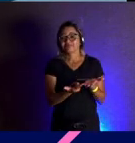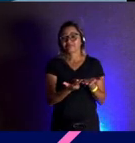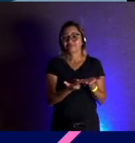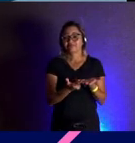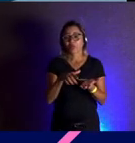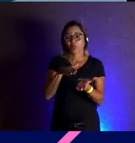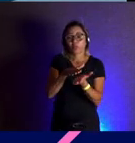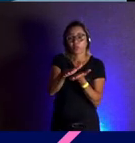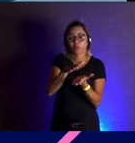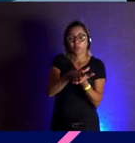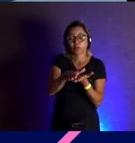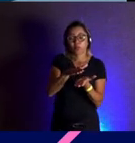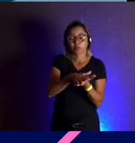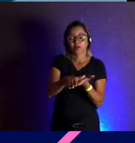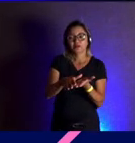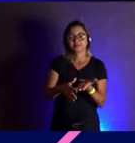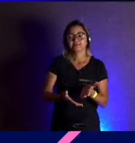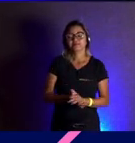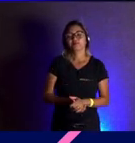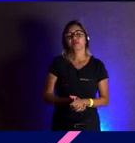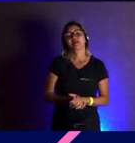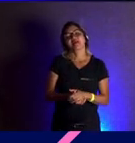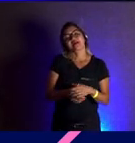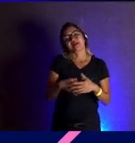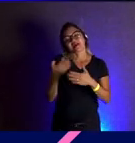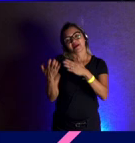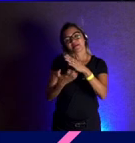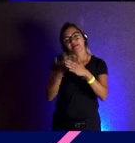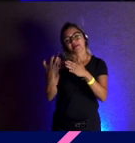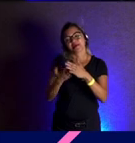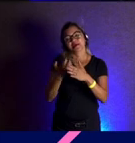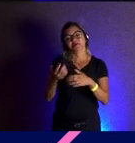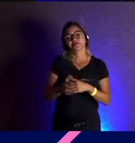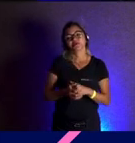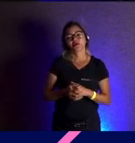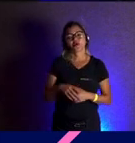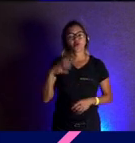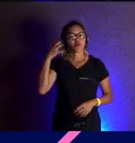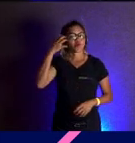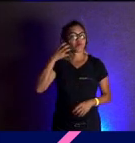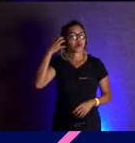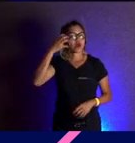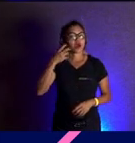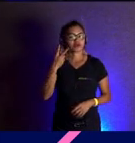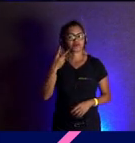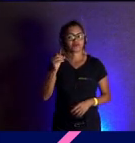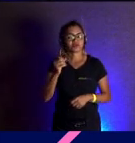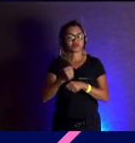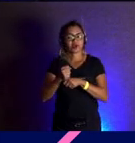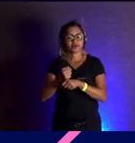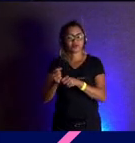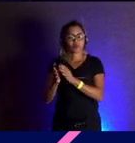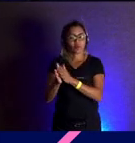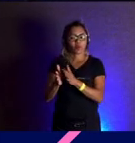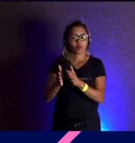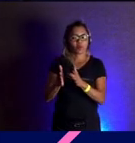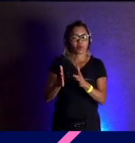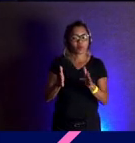Y no solo pasa con la prensa escrita, con la radio, en los últimos 20 años se han perdido o han